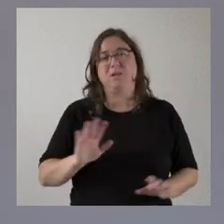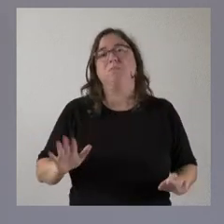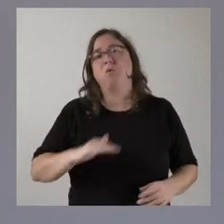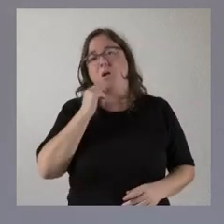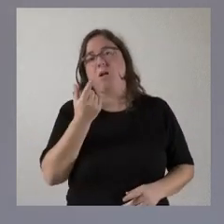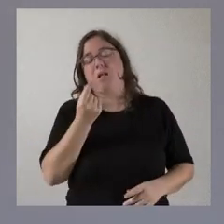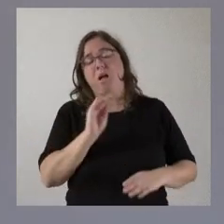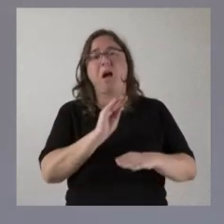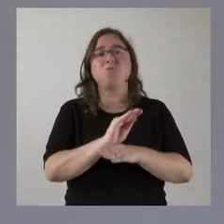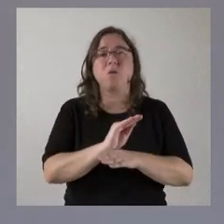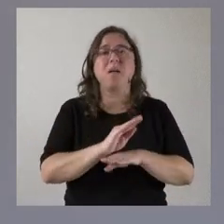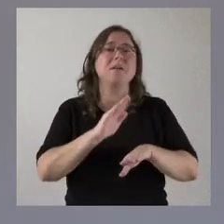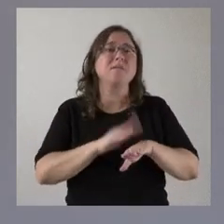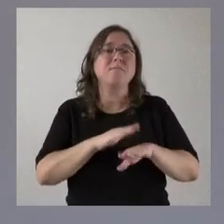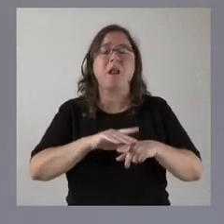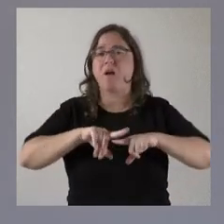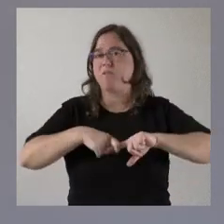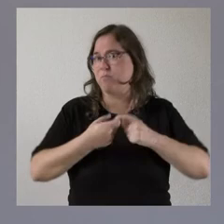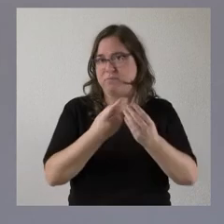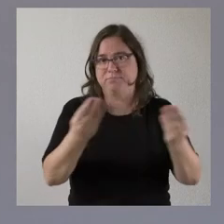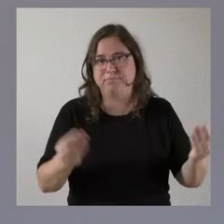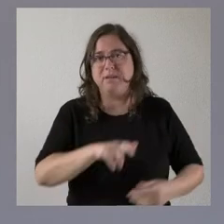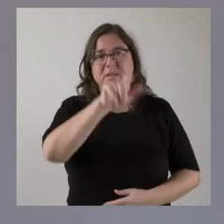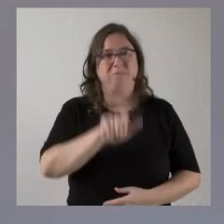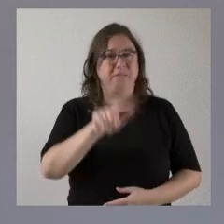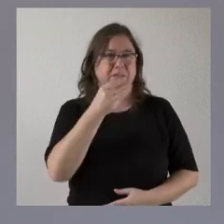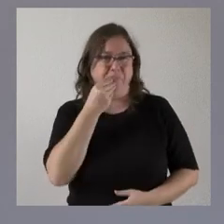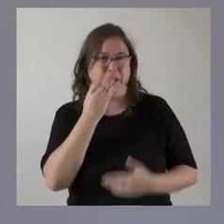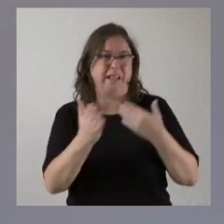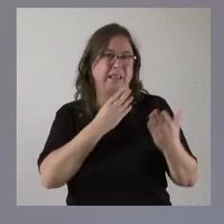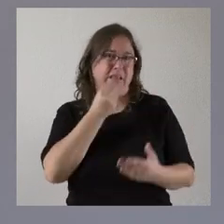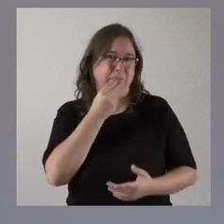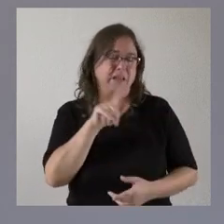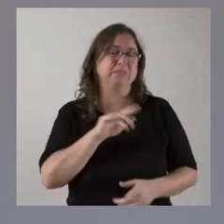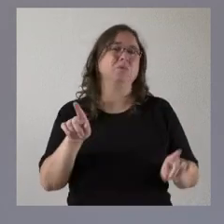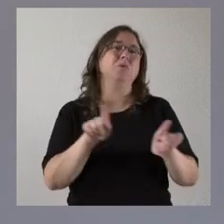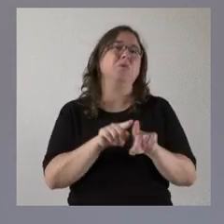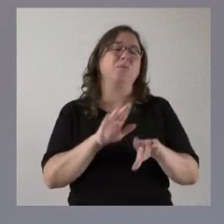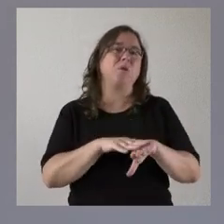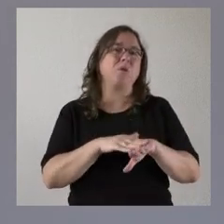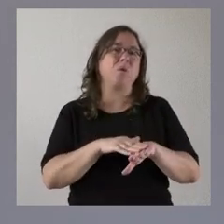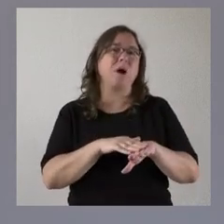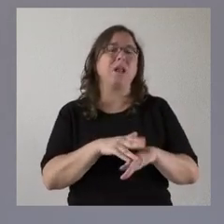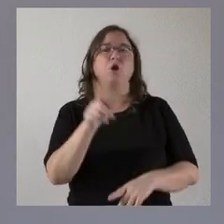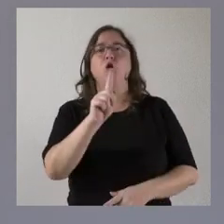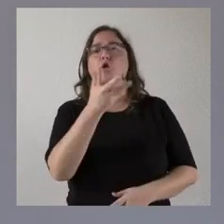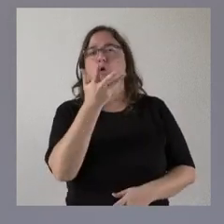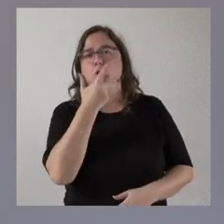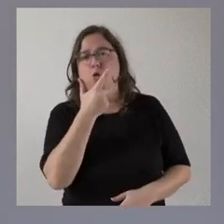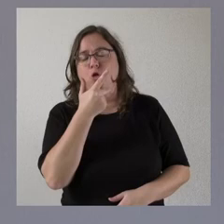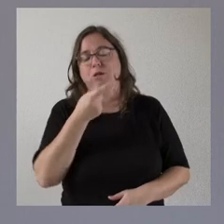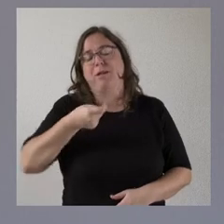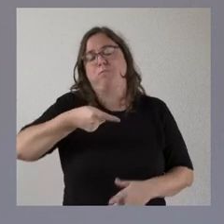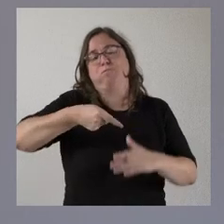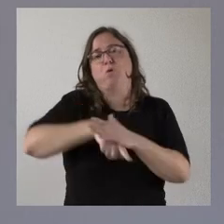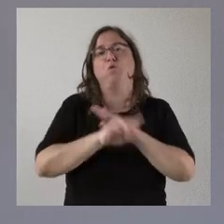es una ayuda que se dirige a muchas familias y personas que no siempre tienen una relación directa de solicitar ayudas a la administración pues quizás no conocen siempre en su profundidad